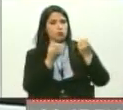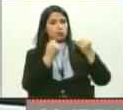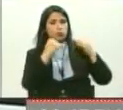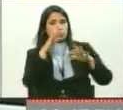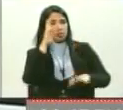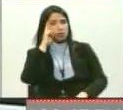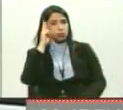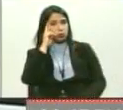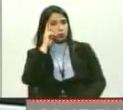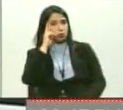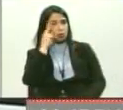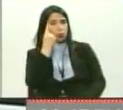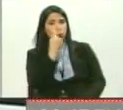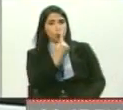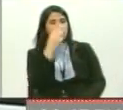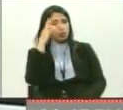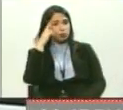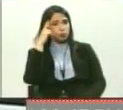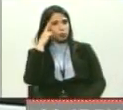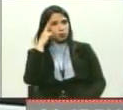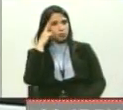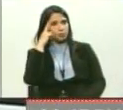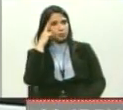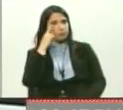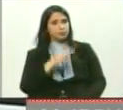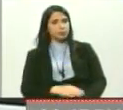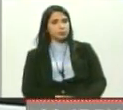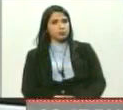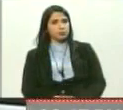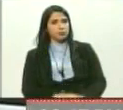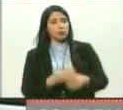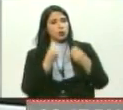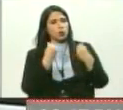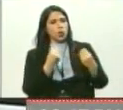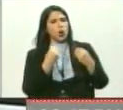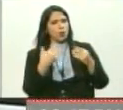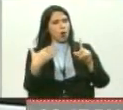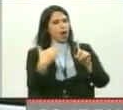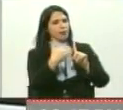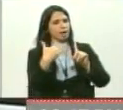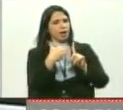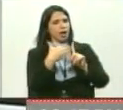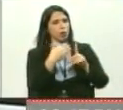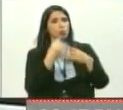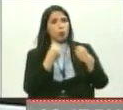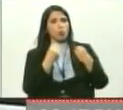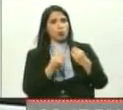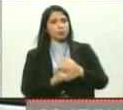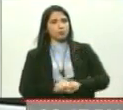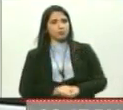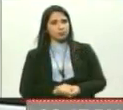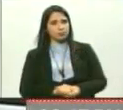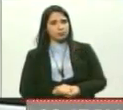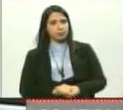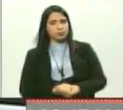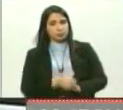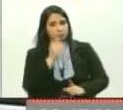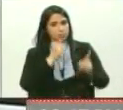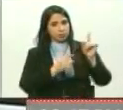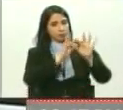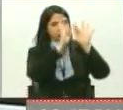razones. Y una de las razones es cómo ha sido atacado y cómo ha sido, de alguna